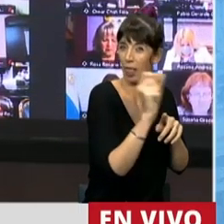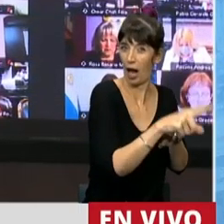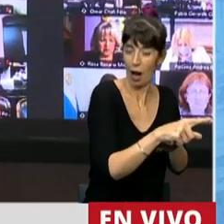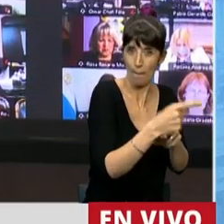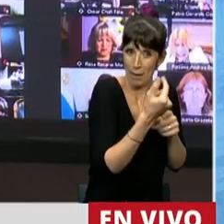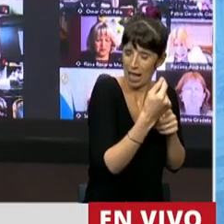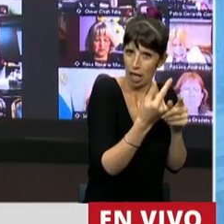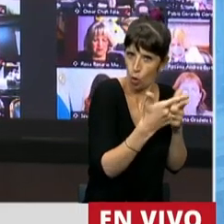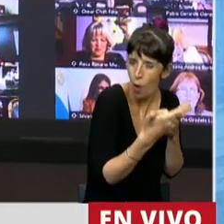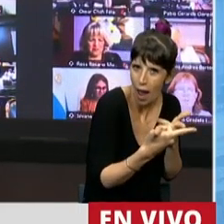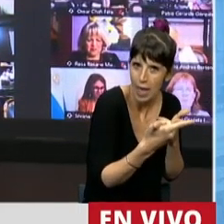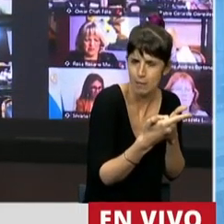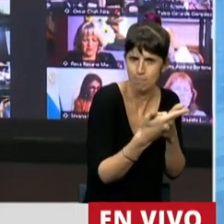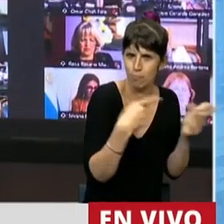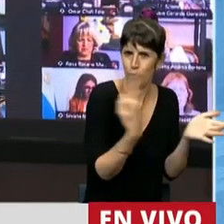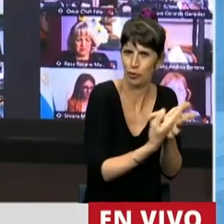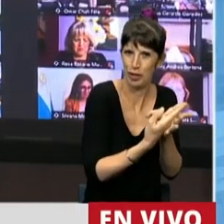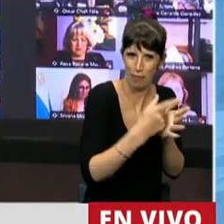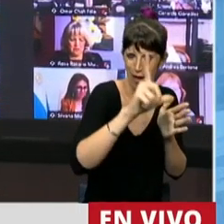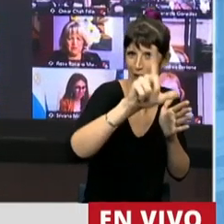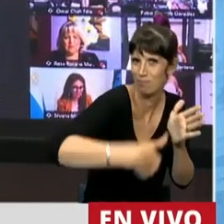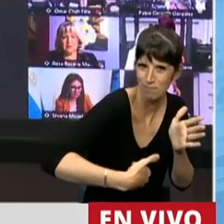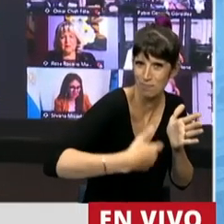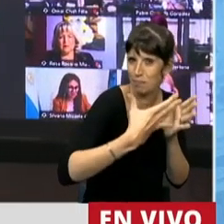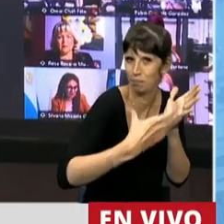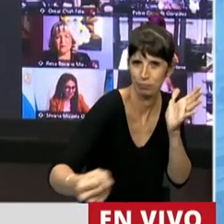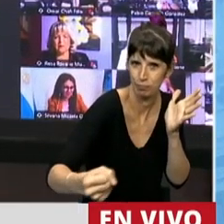no puede hacer efectivo esa compra